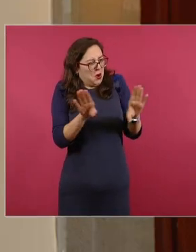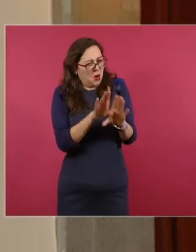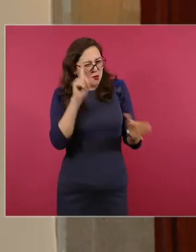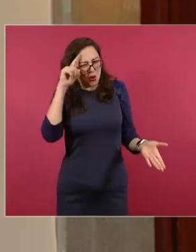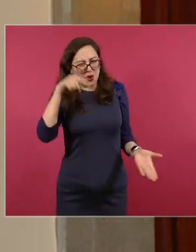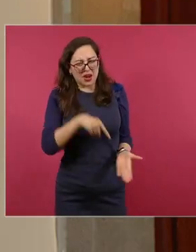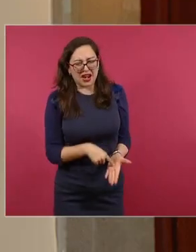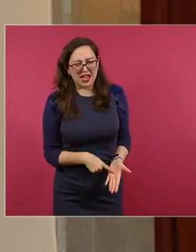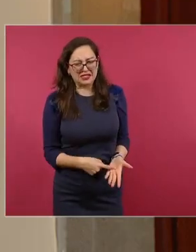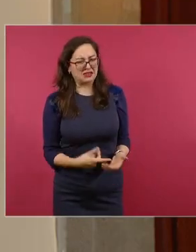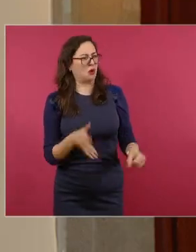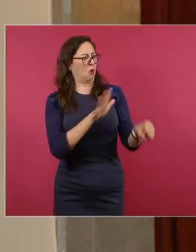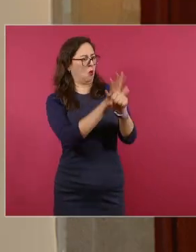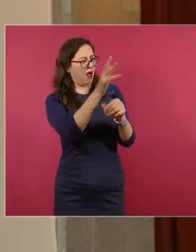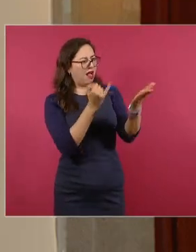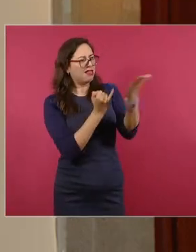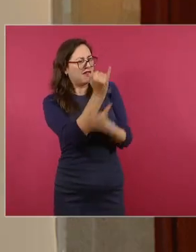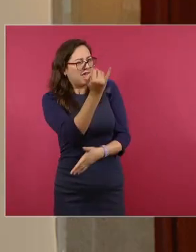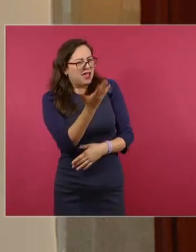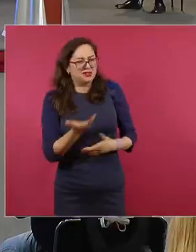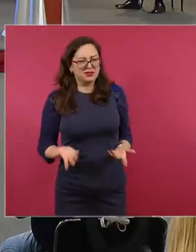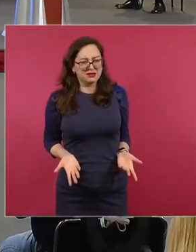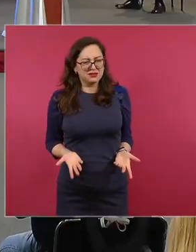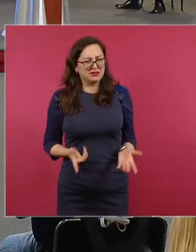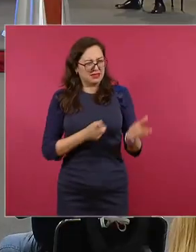O sea, ¿con qué derecho?